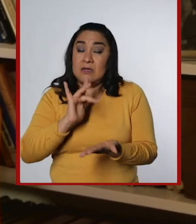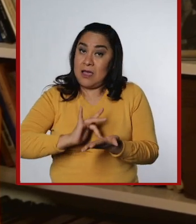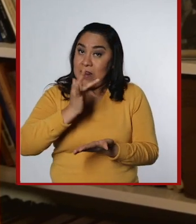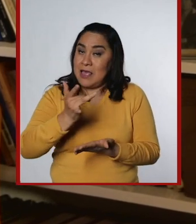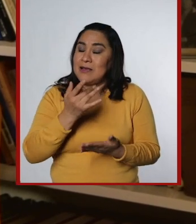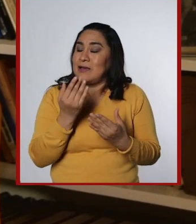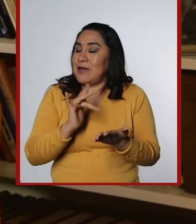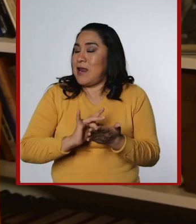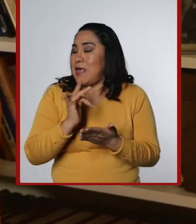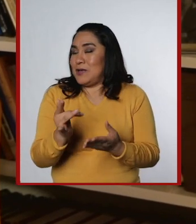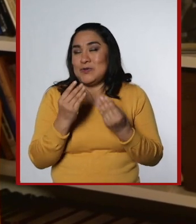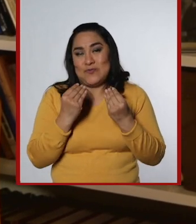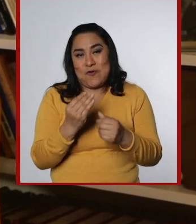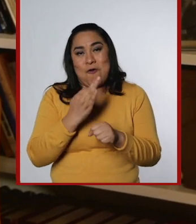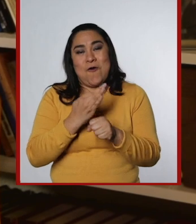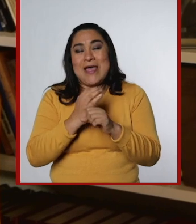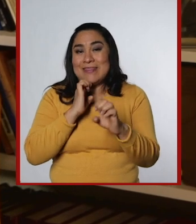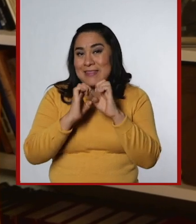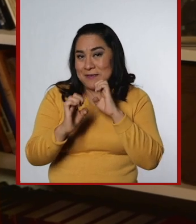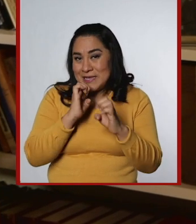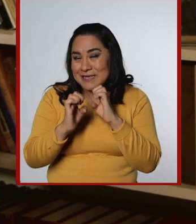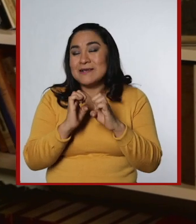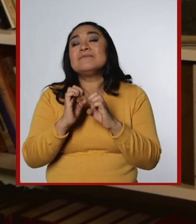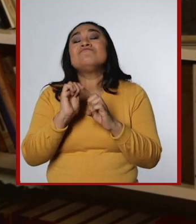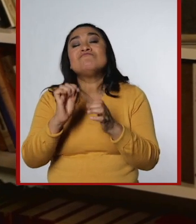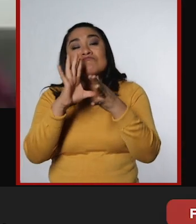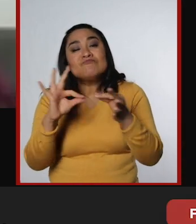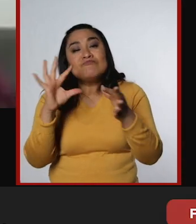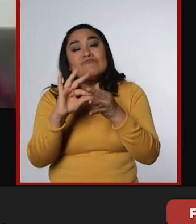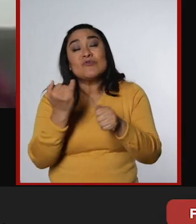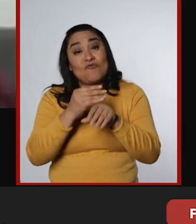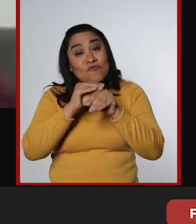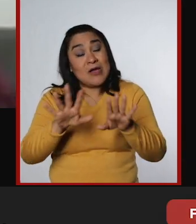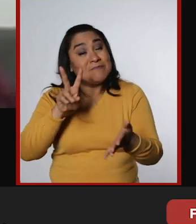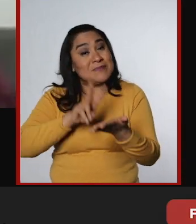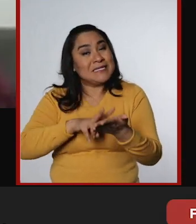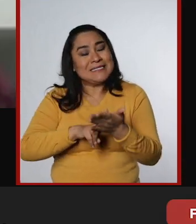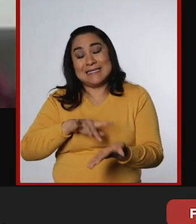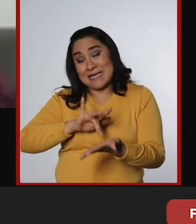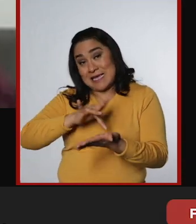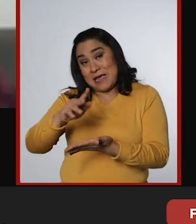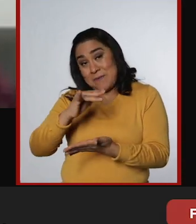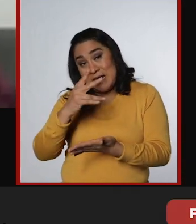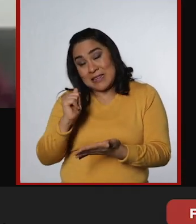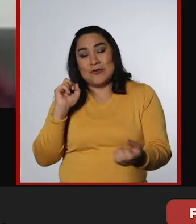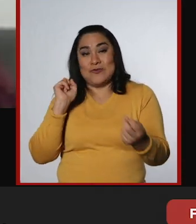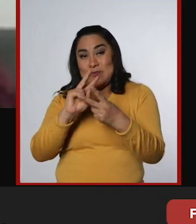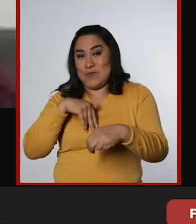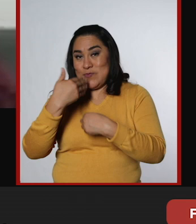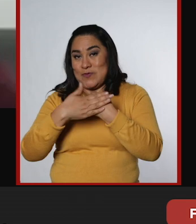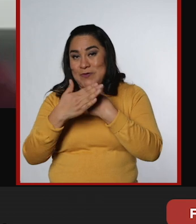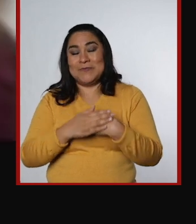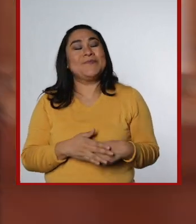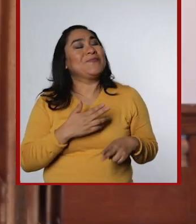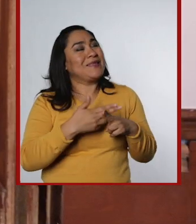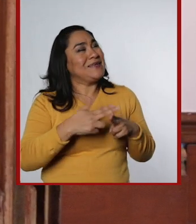muchísimas gracias por esta entrevista, por darnos esta información tan valiosa. Muchas gracias, Marta. Nos vemos en la próxima. Hasta